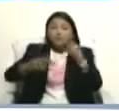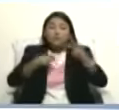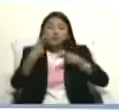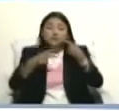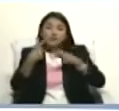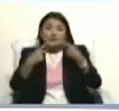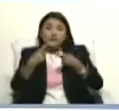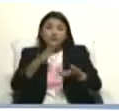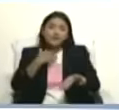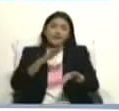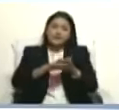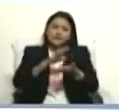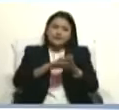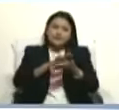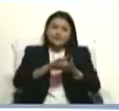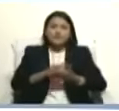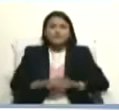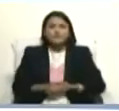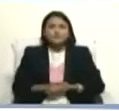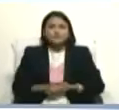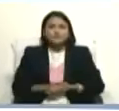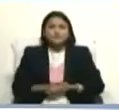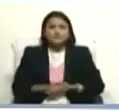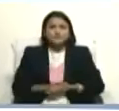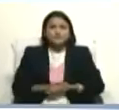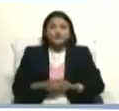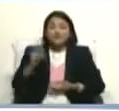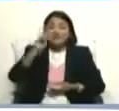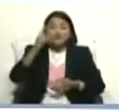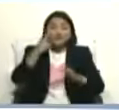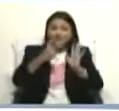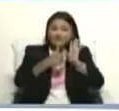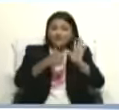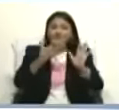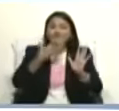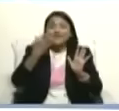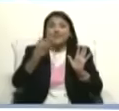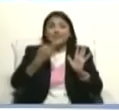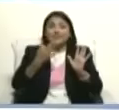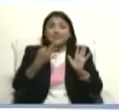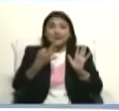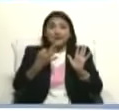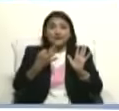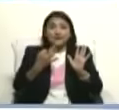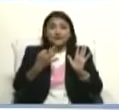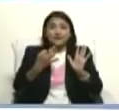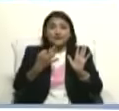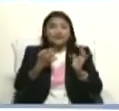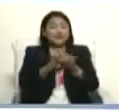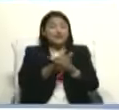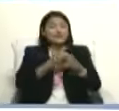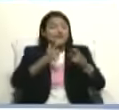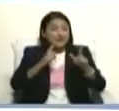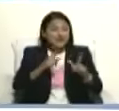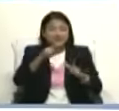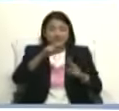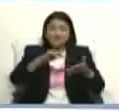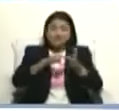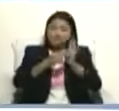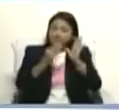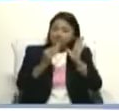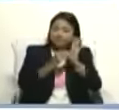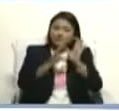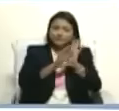políticas y pacíficas. La verdad de Venezuela y su irrenunciable soberanía,